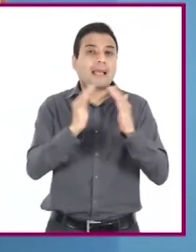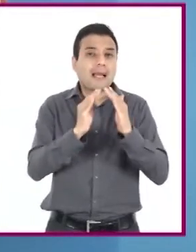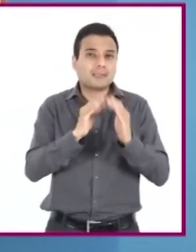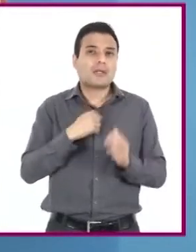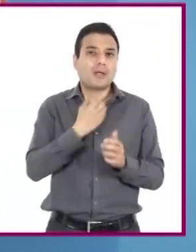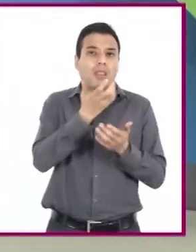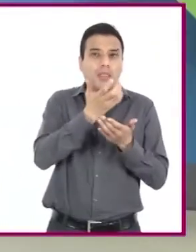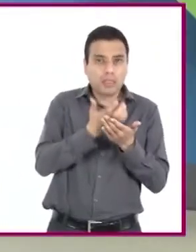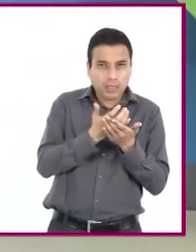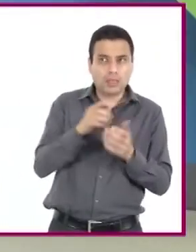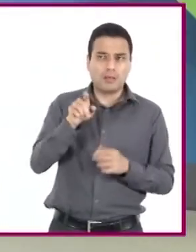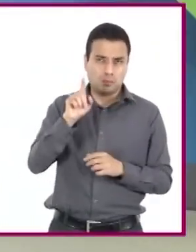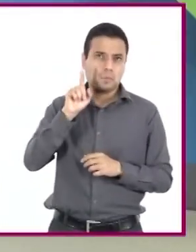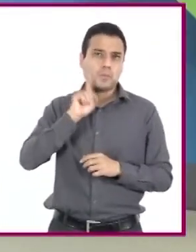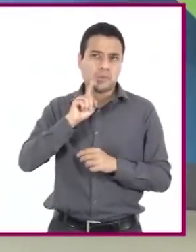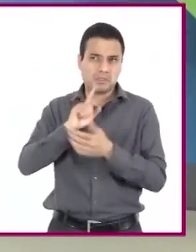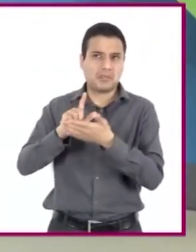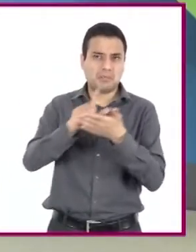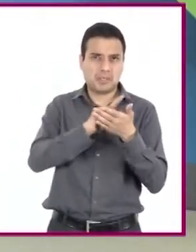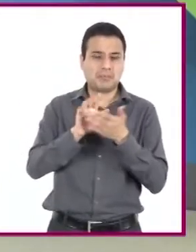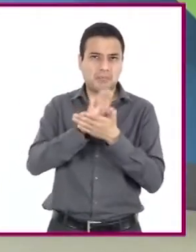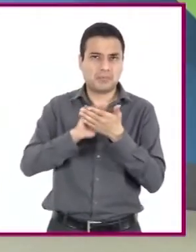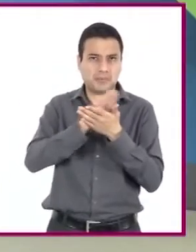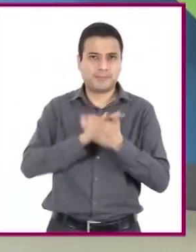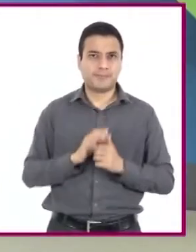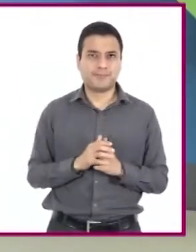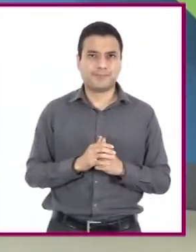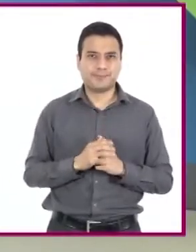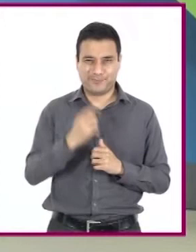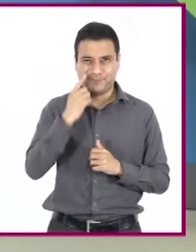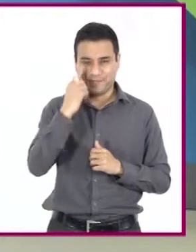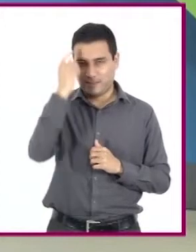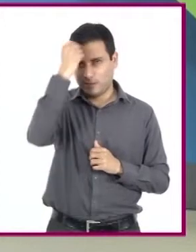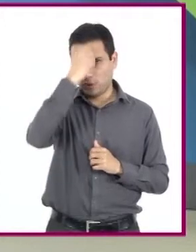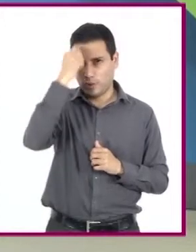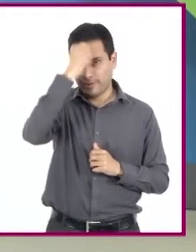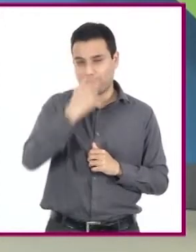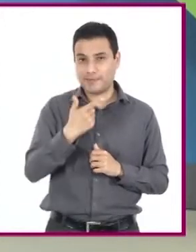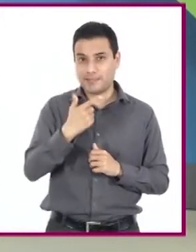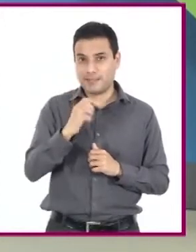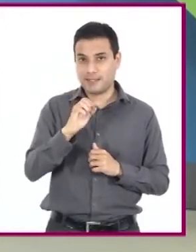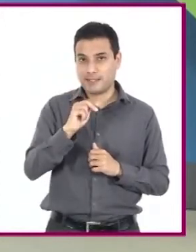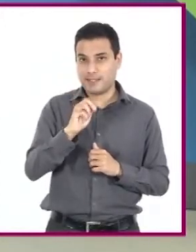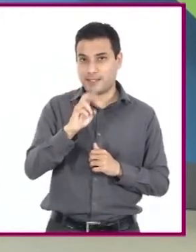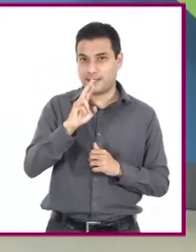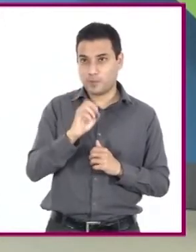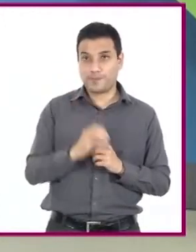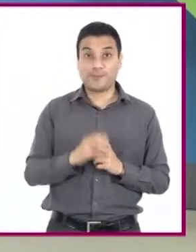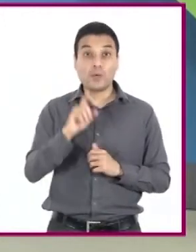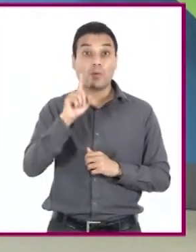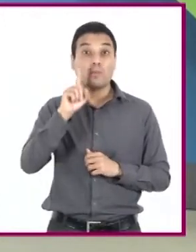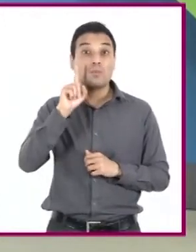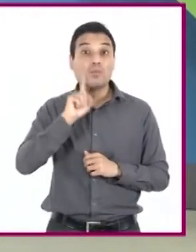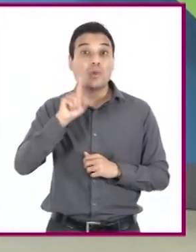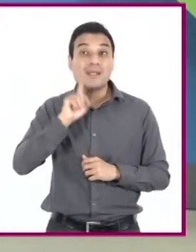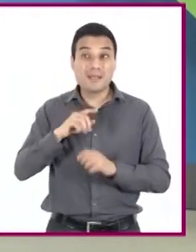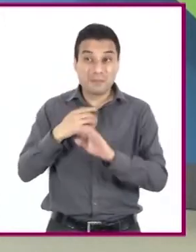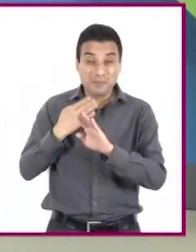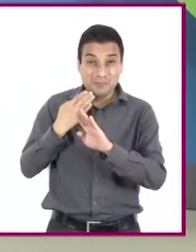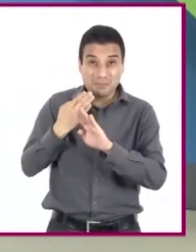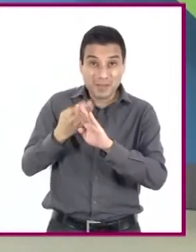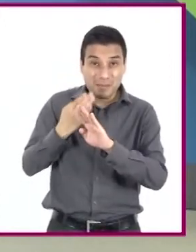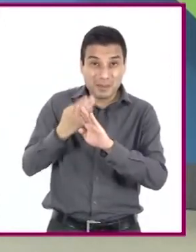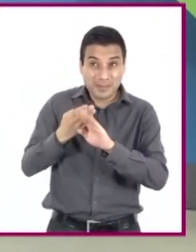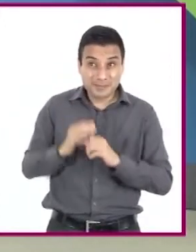propiedad. Desde la teoría de género, la violencia hacia las mujeres en las familias es